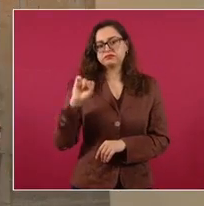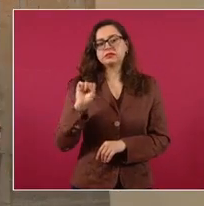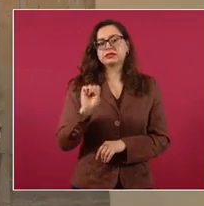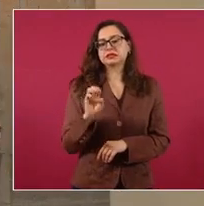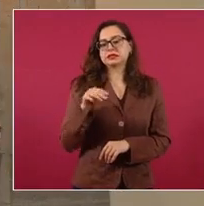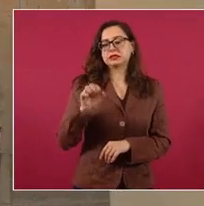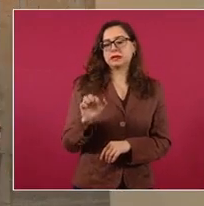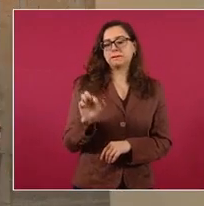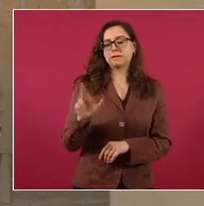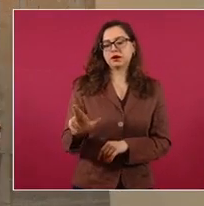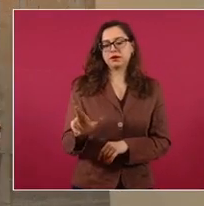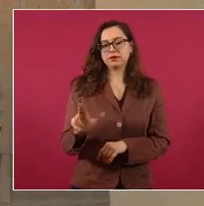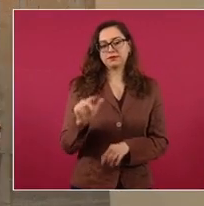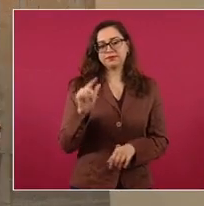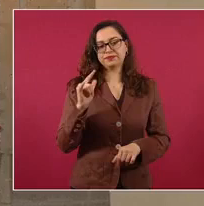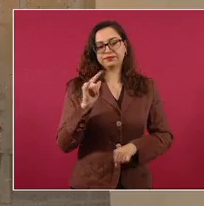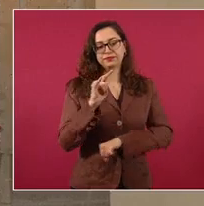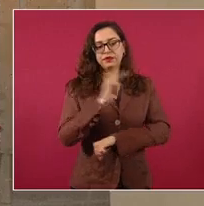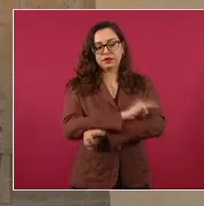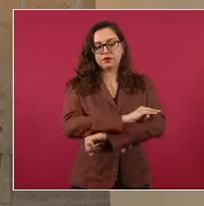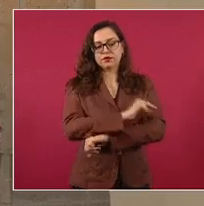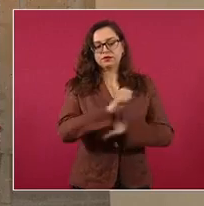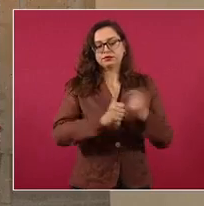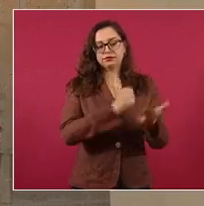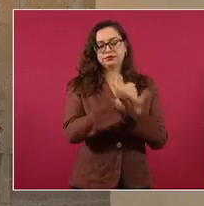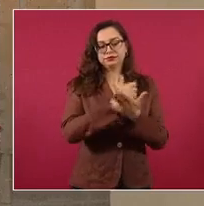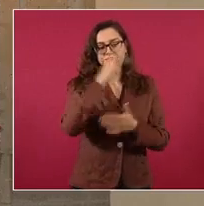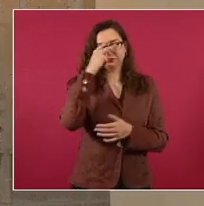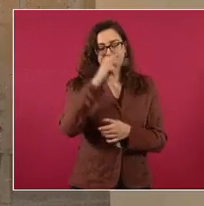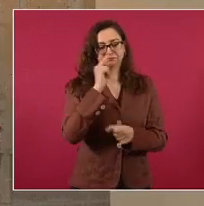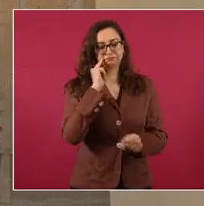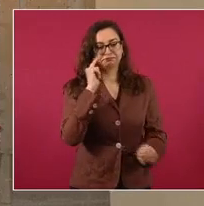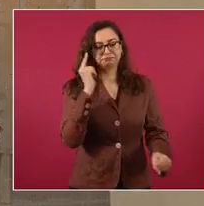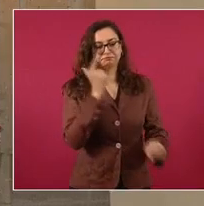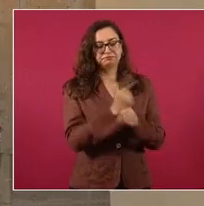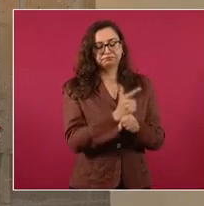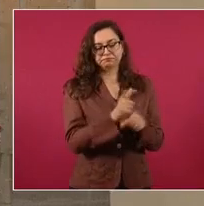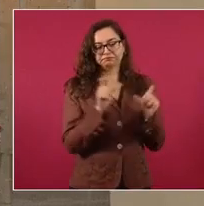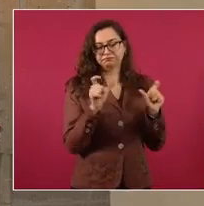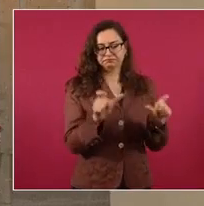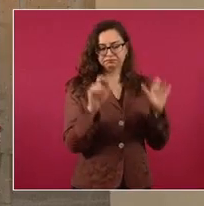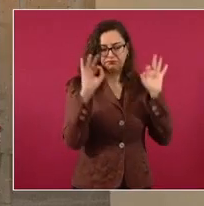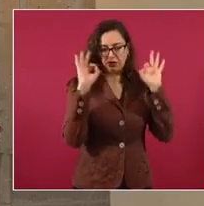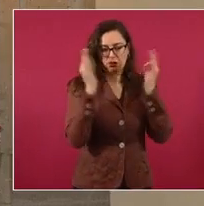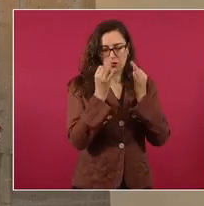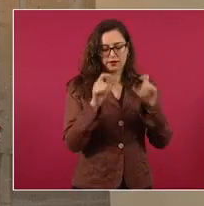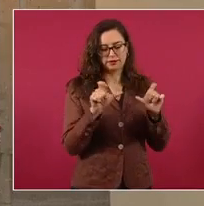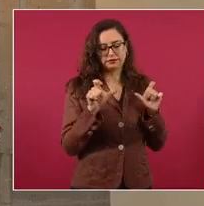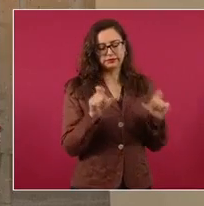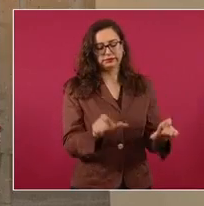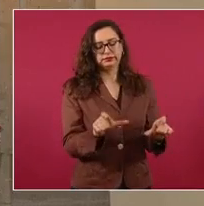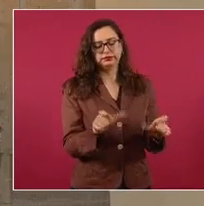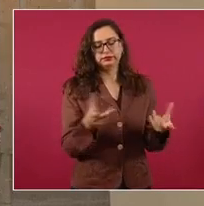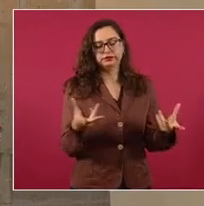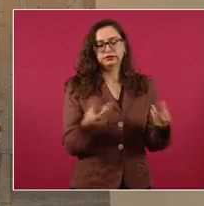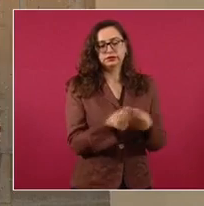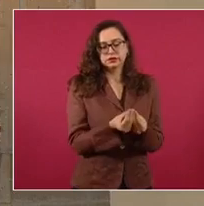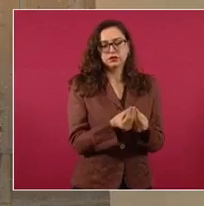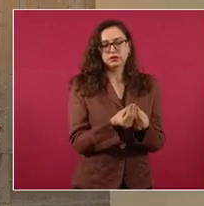el aeropuerto de la Ciudad de México. Esto fue en coordinación con la aduana. A partir de